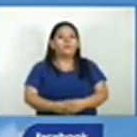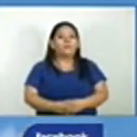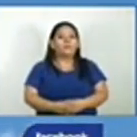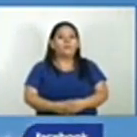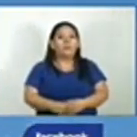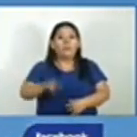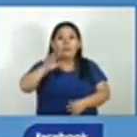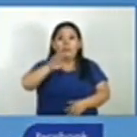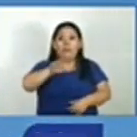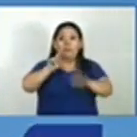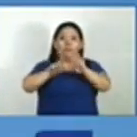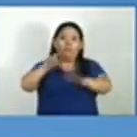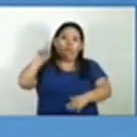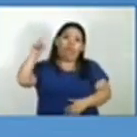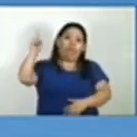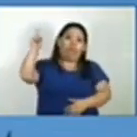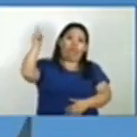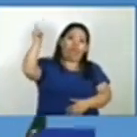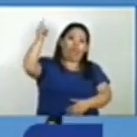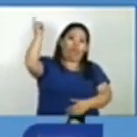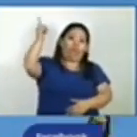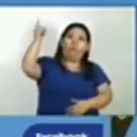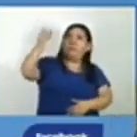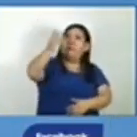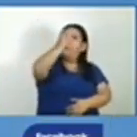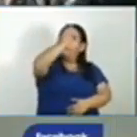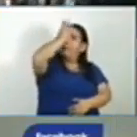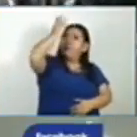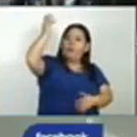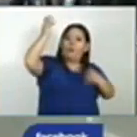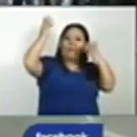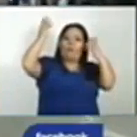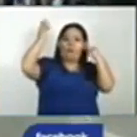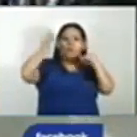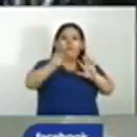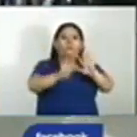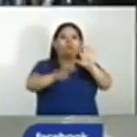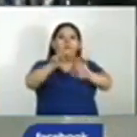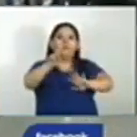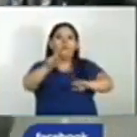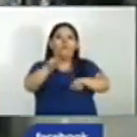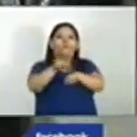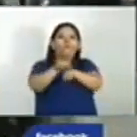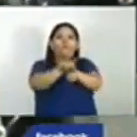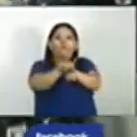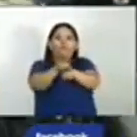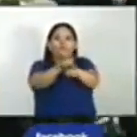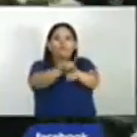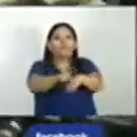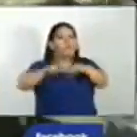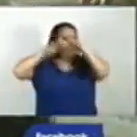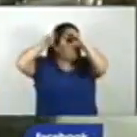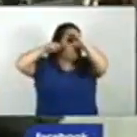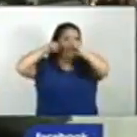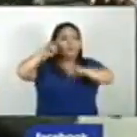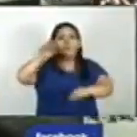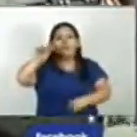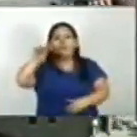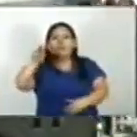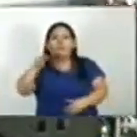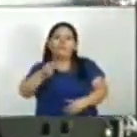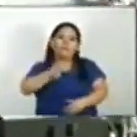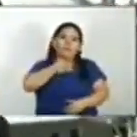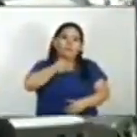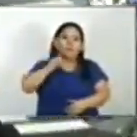36 aeronaves que llenaron de azul y blanco el cielo y 96 vehículos. Con imágenes de Juan